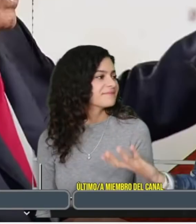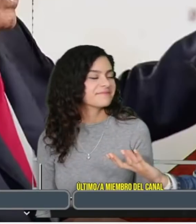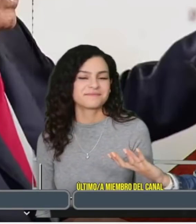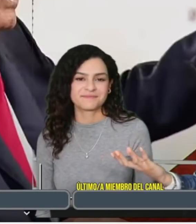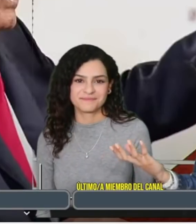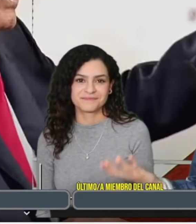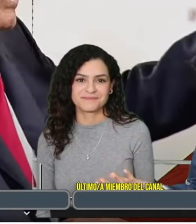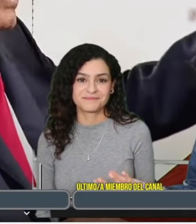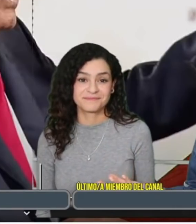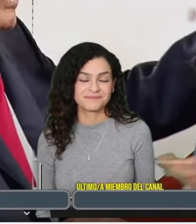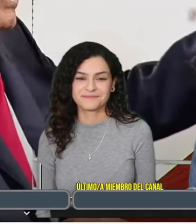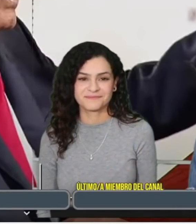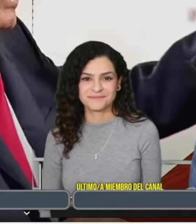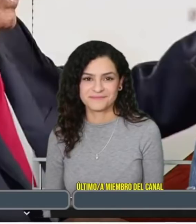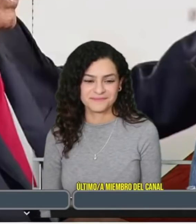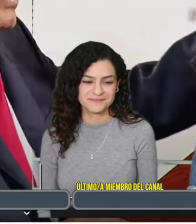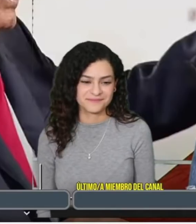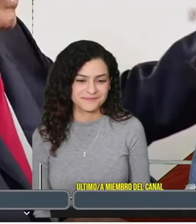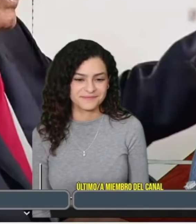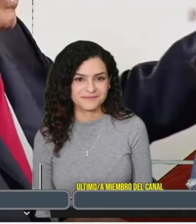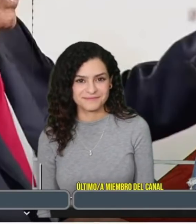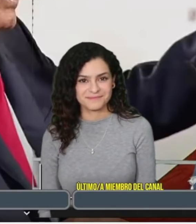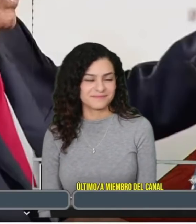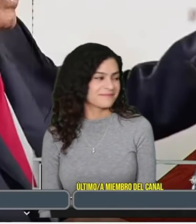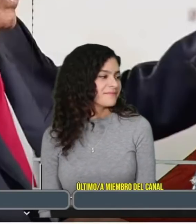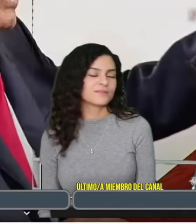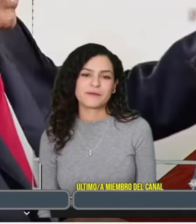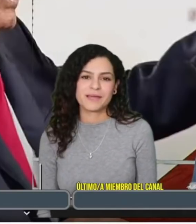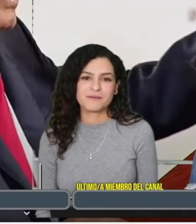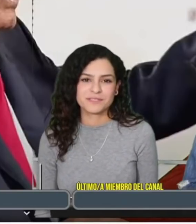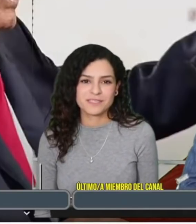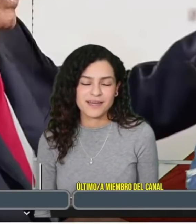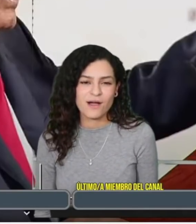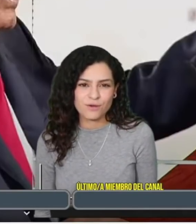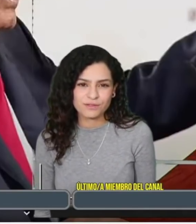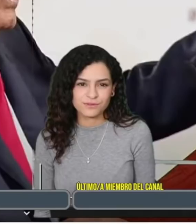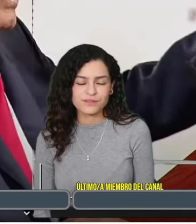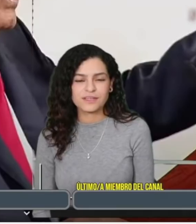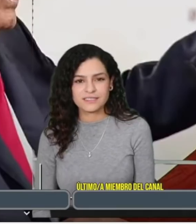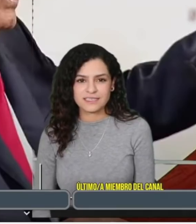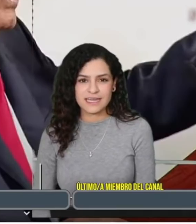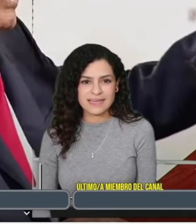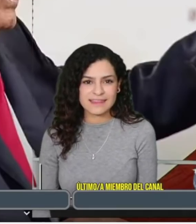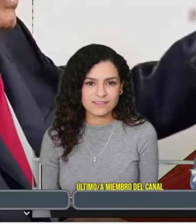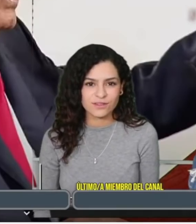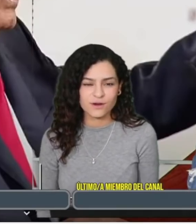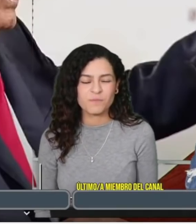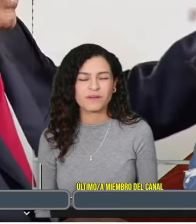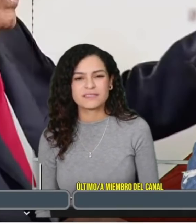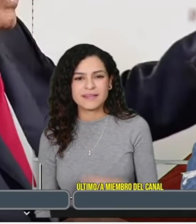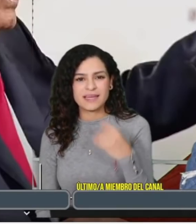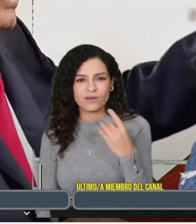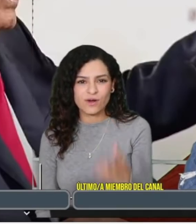¿Cómo ves? No pagaban impuestos y por eso estaban muy felices y muy a gusto. No, amiga, pues es que era obvio. ¿Tú de dónde crees que salía tanto dinero?